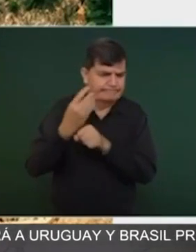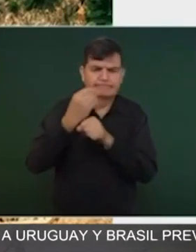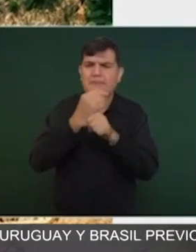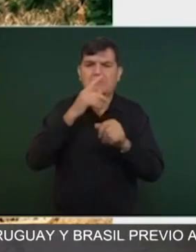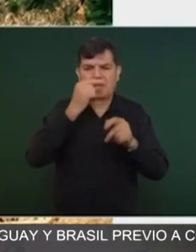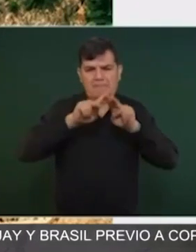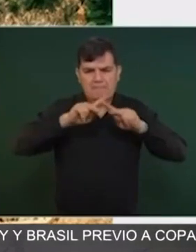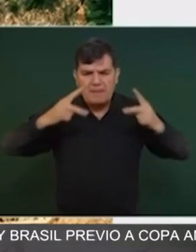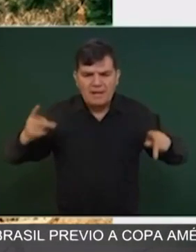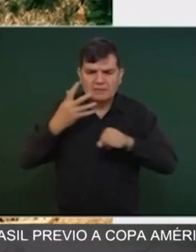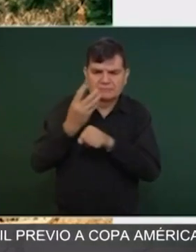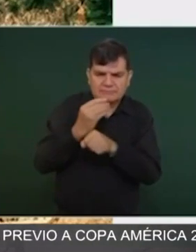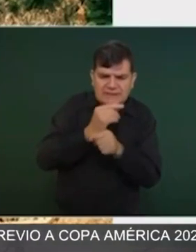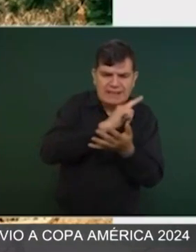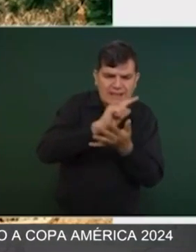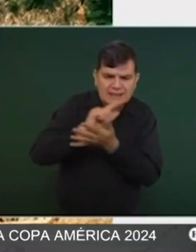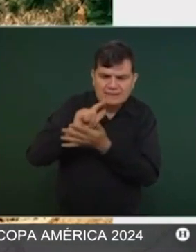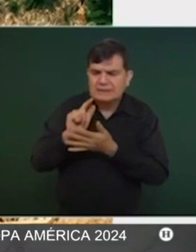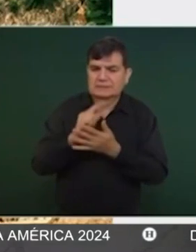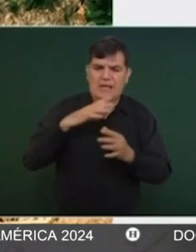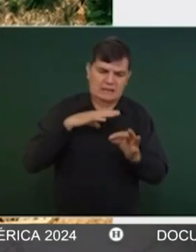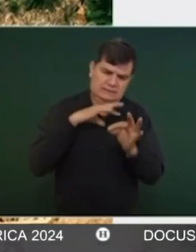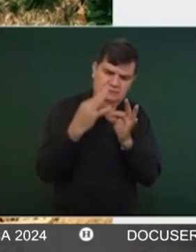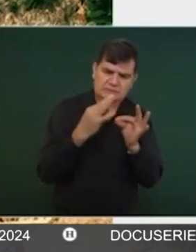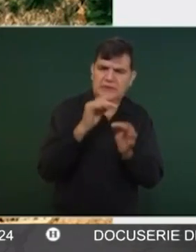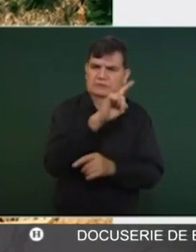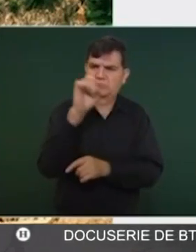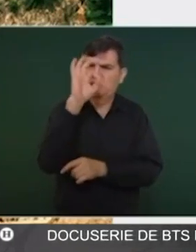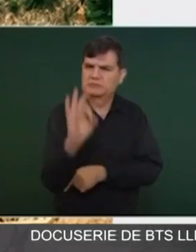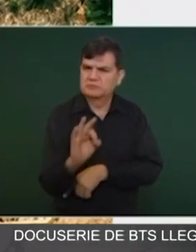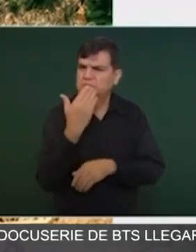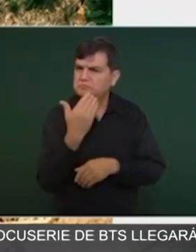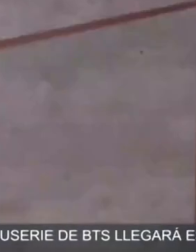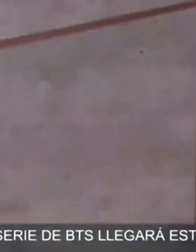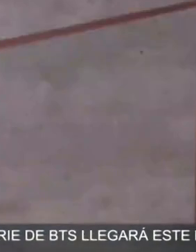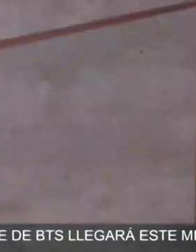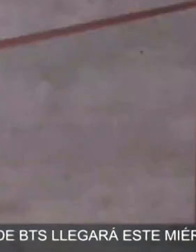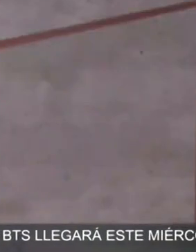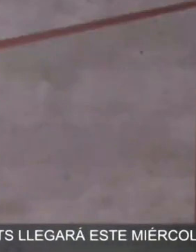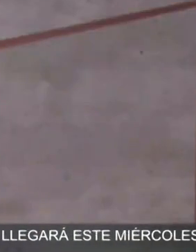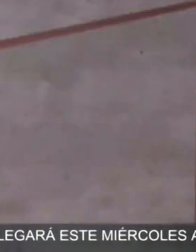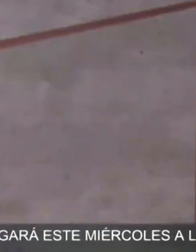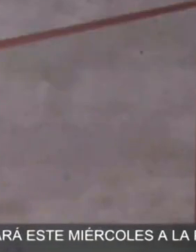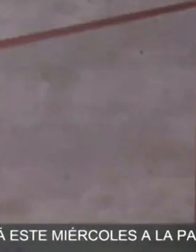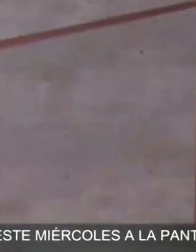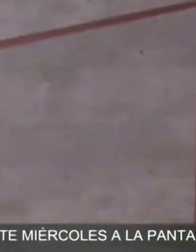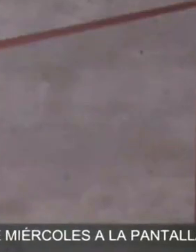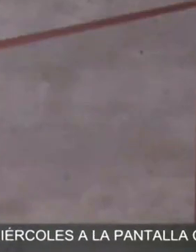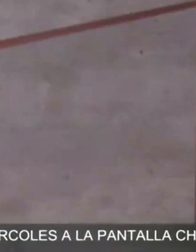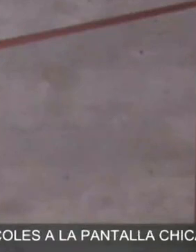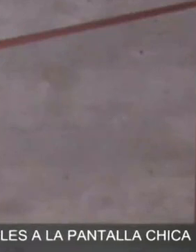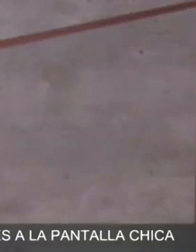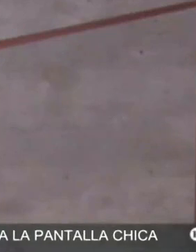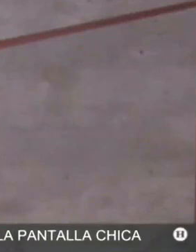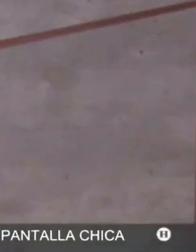nuestras playas, que en su mayoría pues ya se encuentran al 100%. Por cierto, este miércoles arrancó la segunda